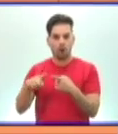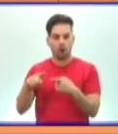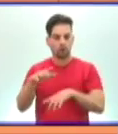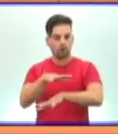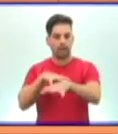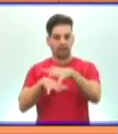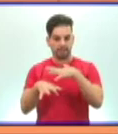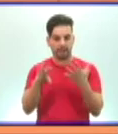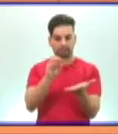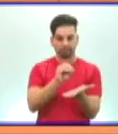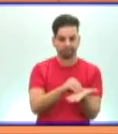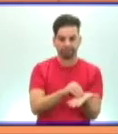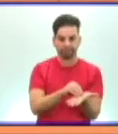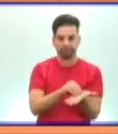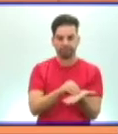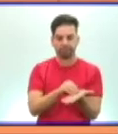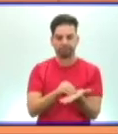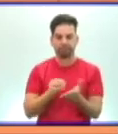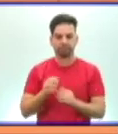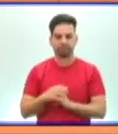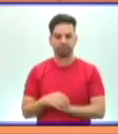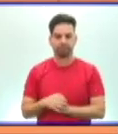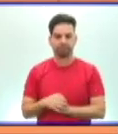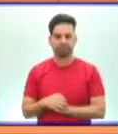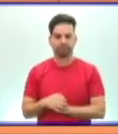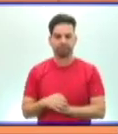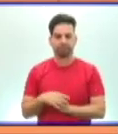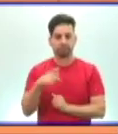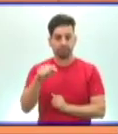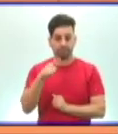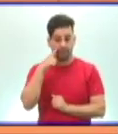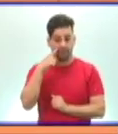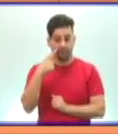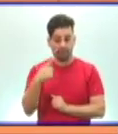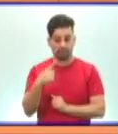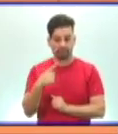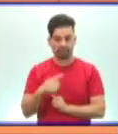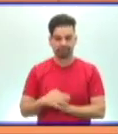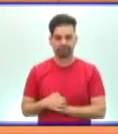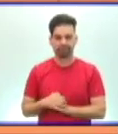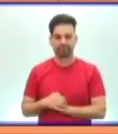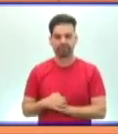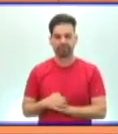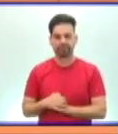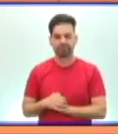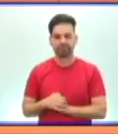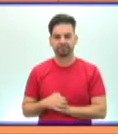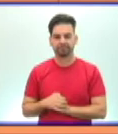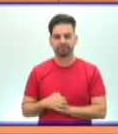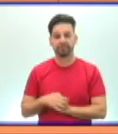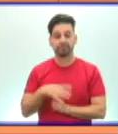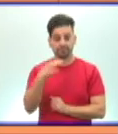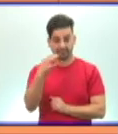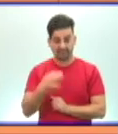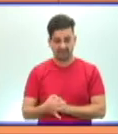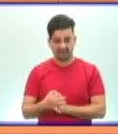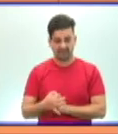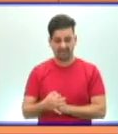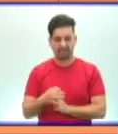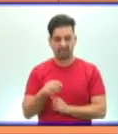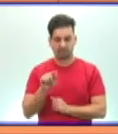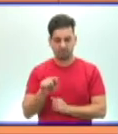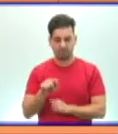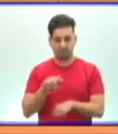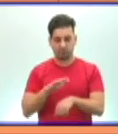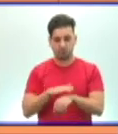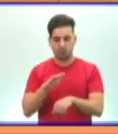ninguna influencia negativa en la salud, comienzan a buscar nuevos hospederos y así llegan los virus, estas enfermedades que